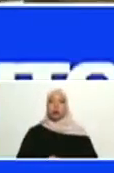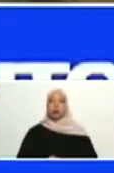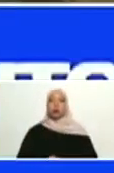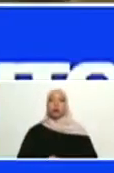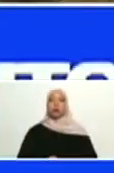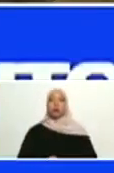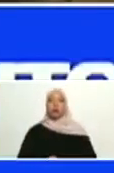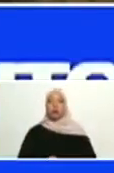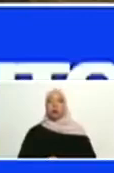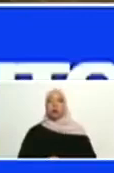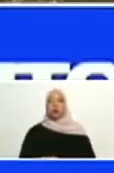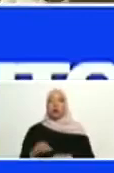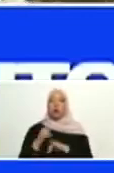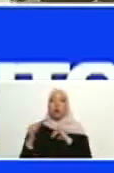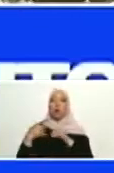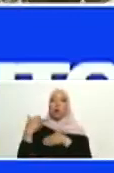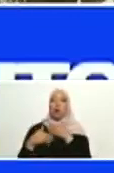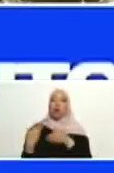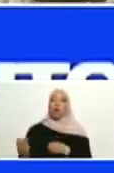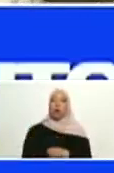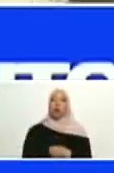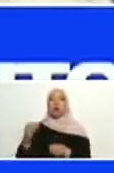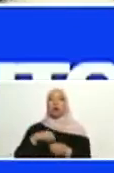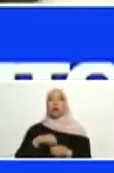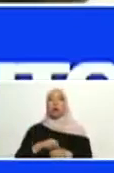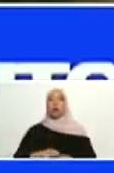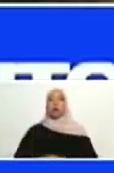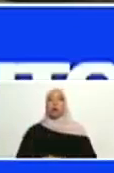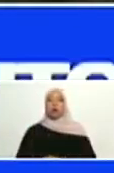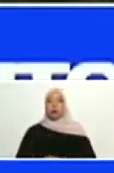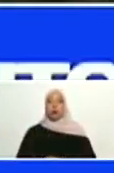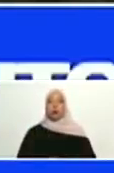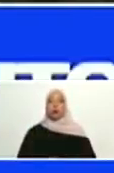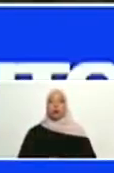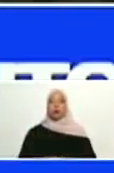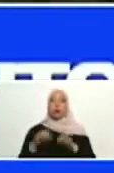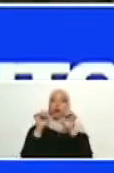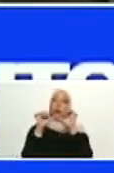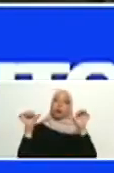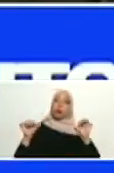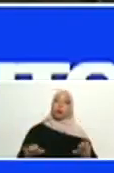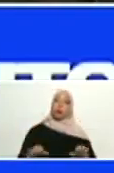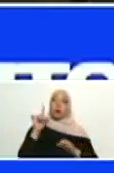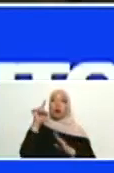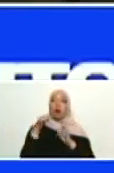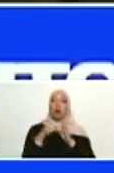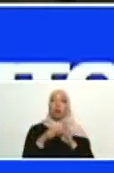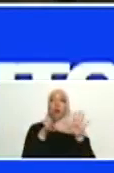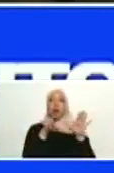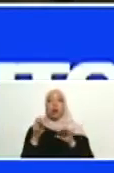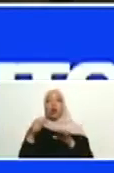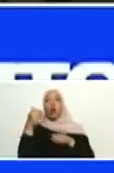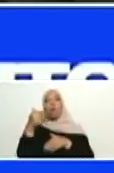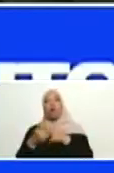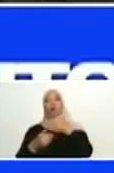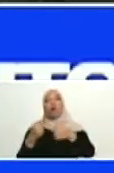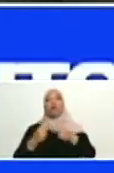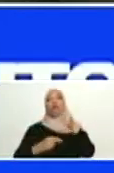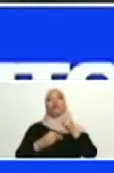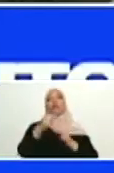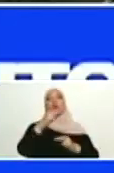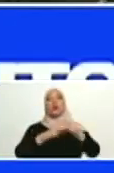Y luego se fueron incorporando nuevas estructuras en 1700. O sea, son estructuras de